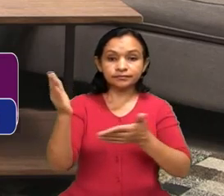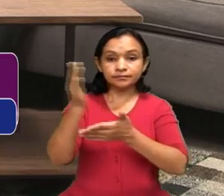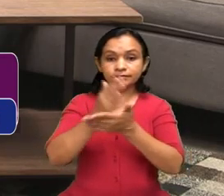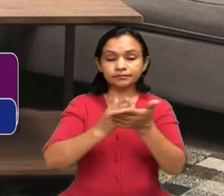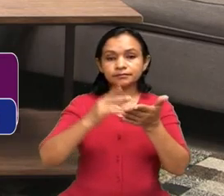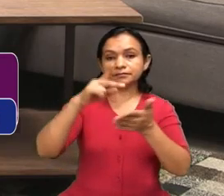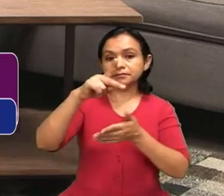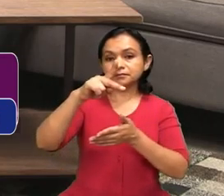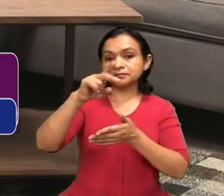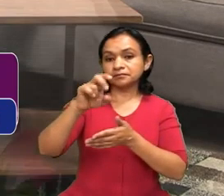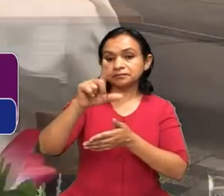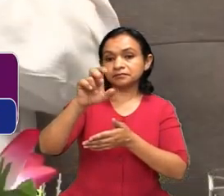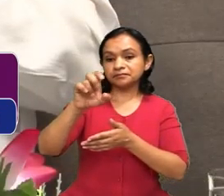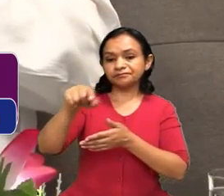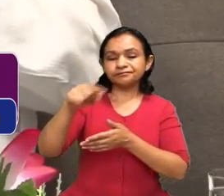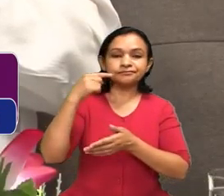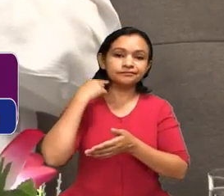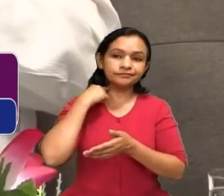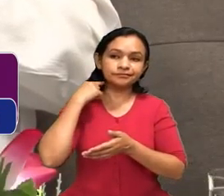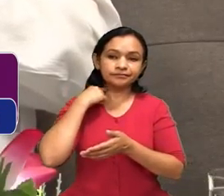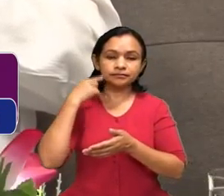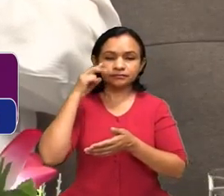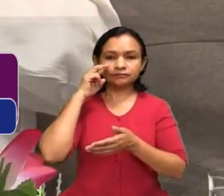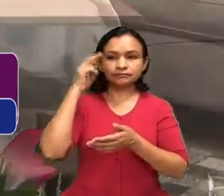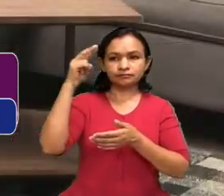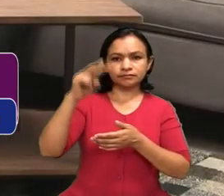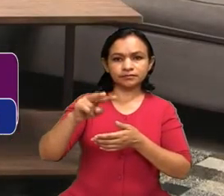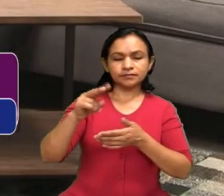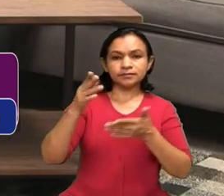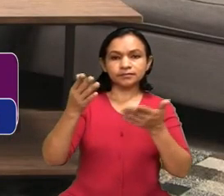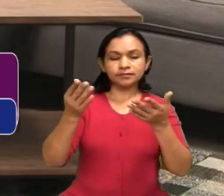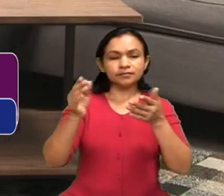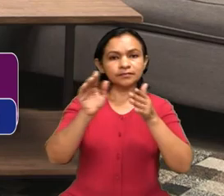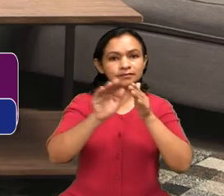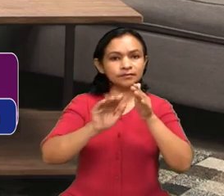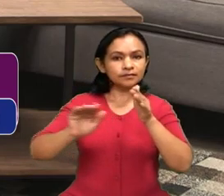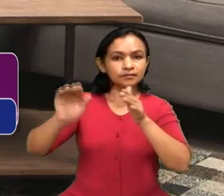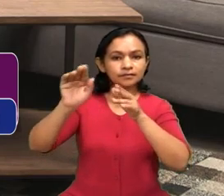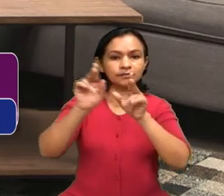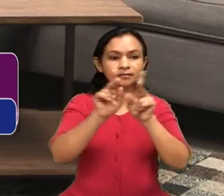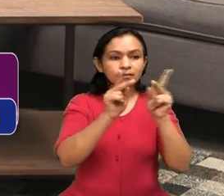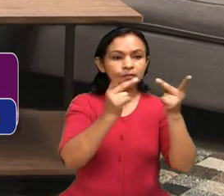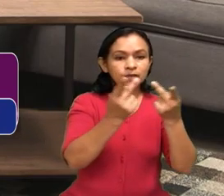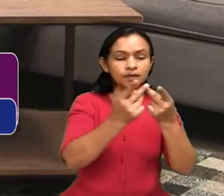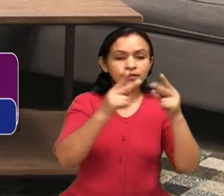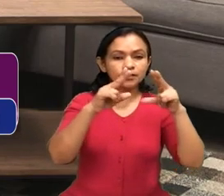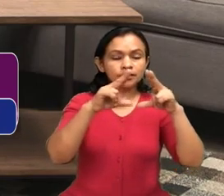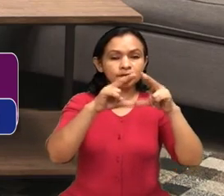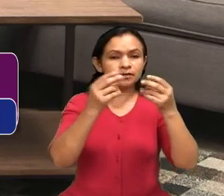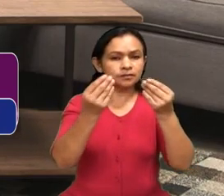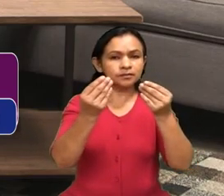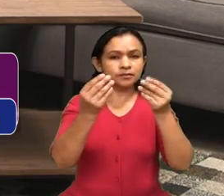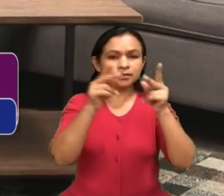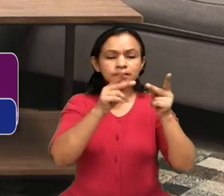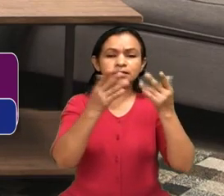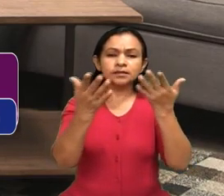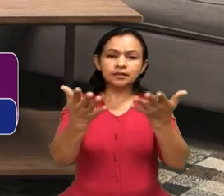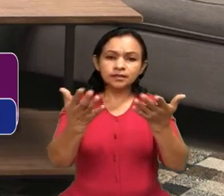peleles, desgraciadamente. Esclavos que se miran a sí mismos. Pero la inmensa mayoría del pueblo de Nicaragua quiere